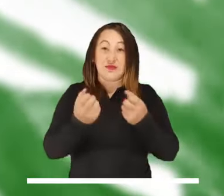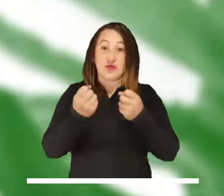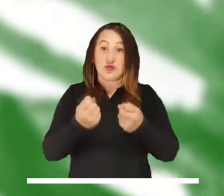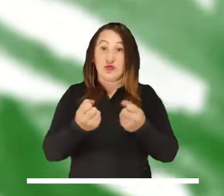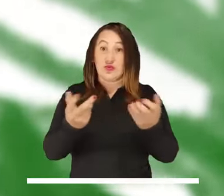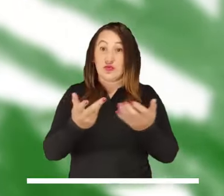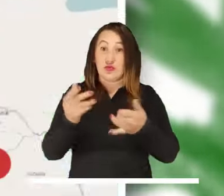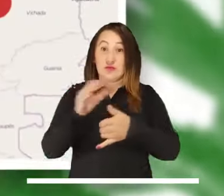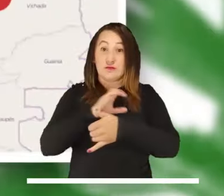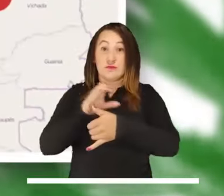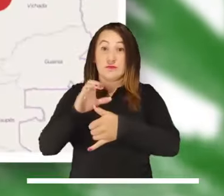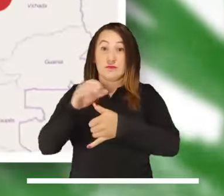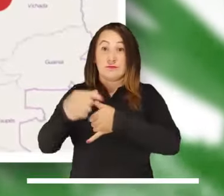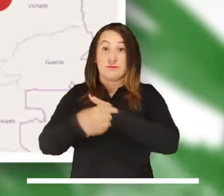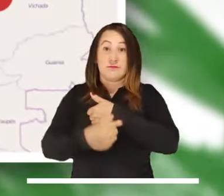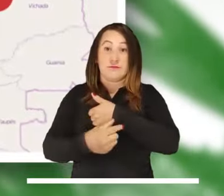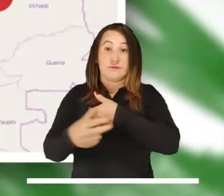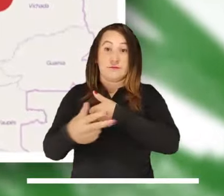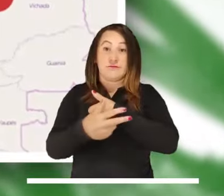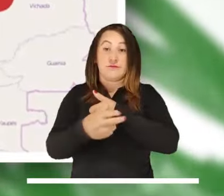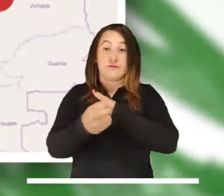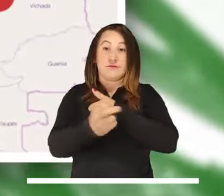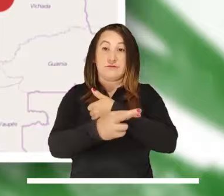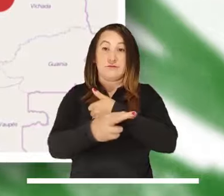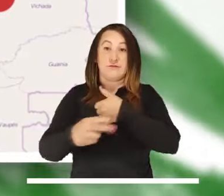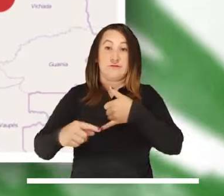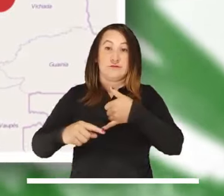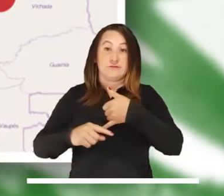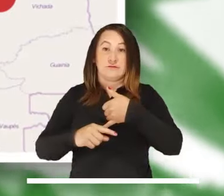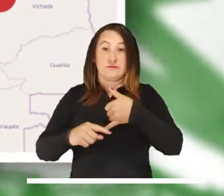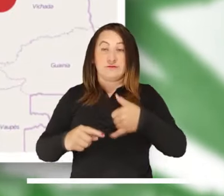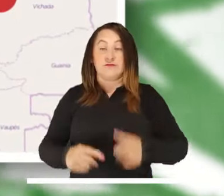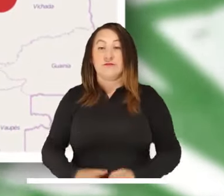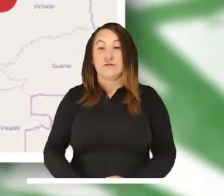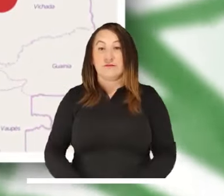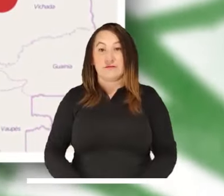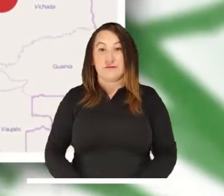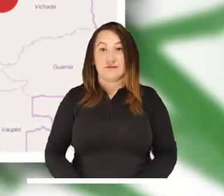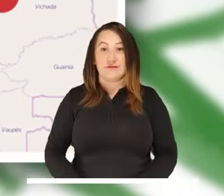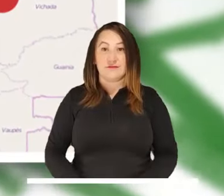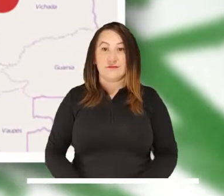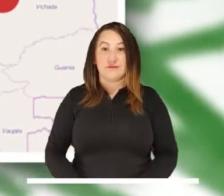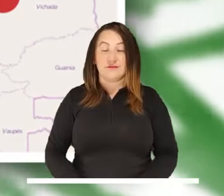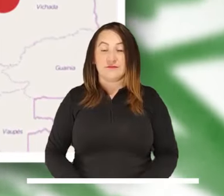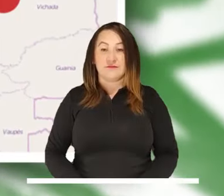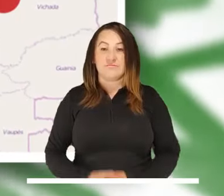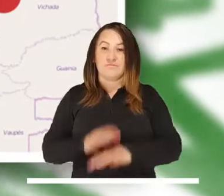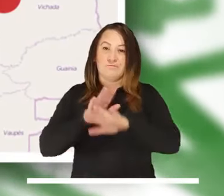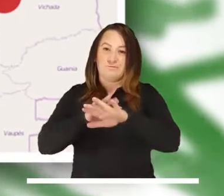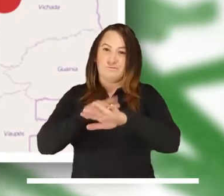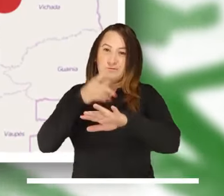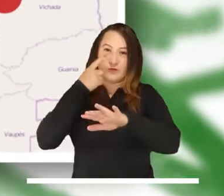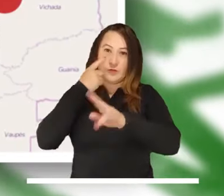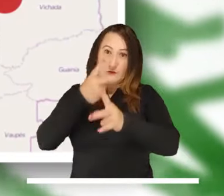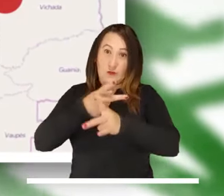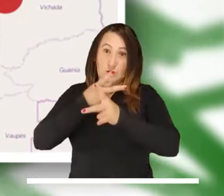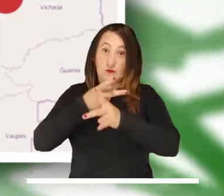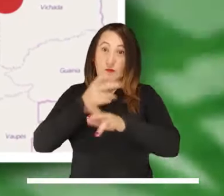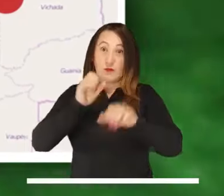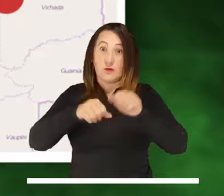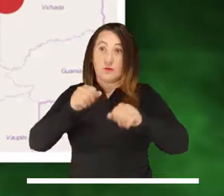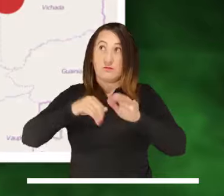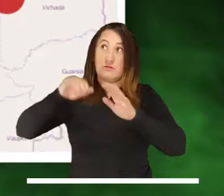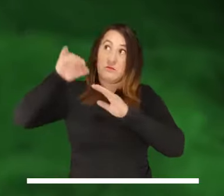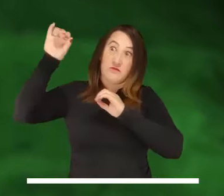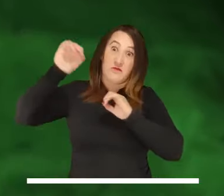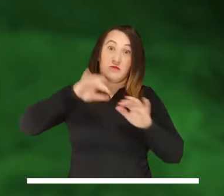La probabilidad de incendios será alta en el Caribe, el Pacífico, los Andes, la Orinoquía y la Amazonía.